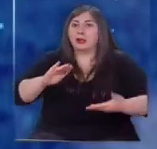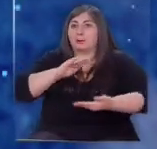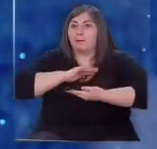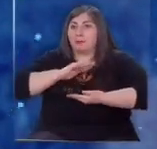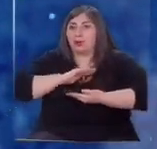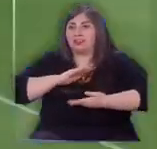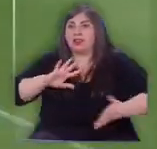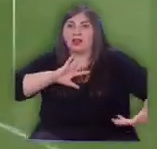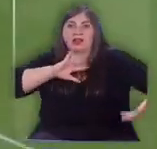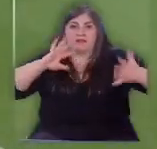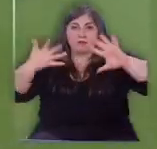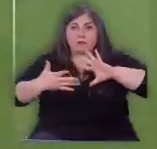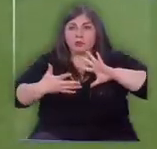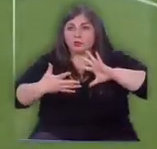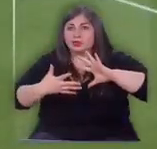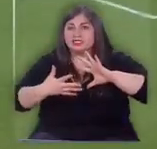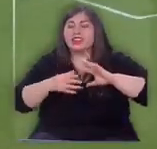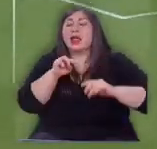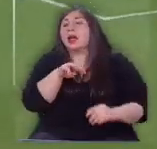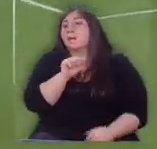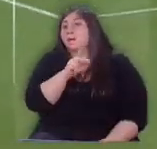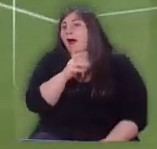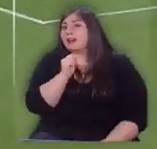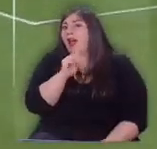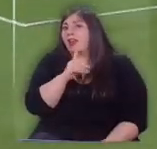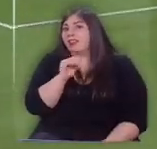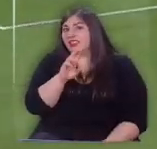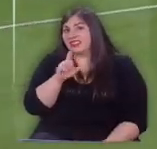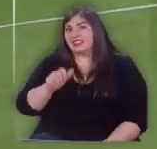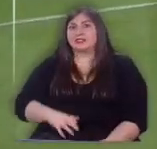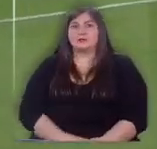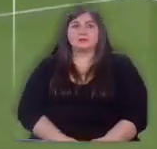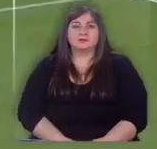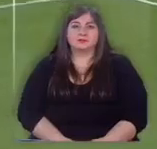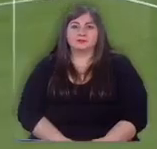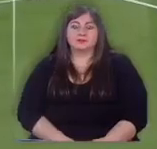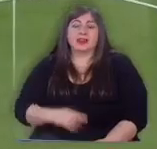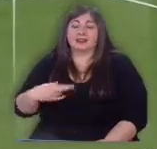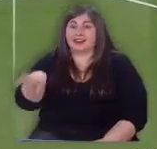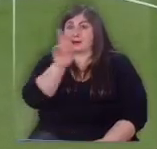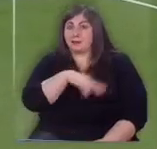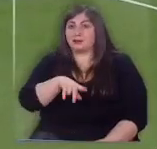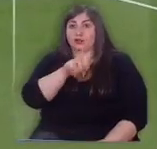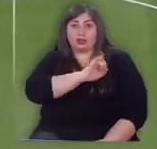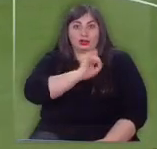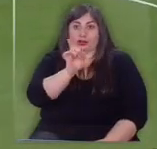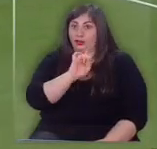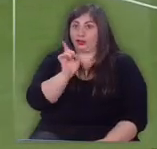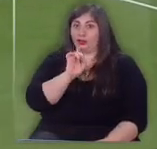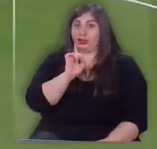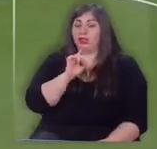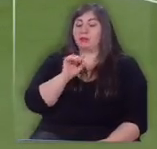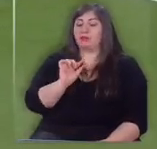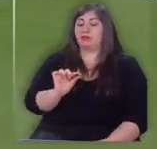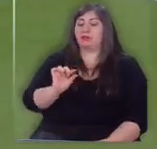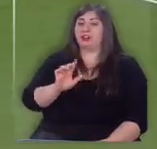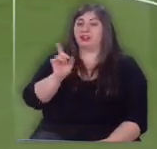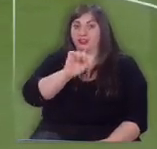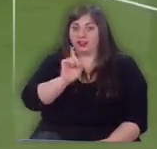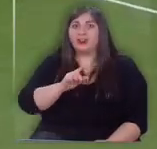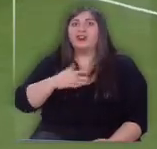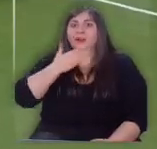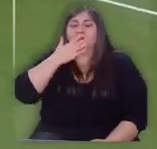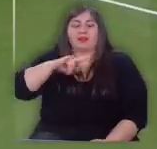nivel mundial como el alemán Marc-André Ter Stegen. Por eso, reitero, no es menor con el palmarés, con